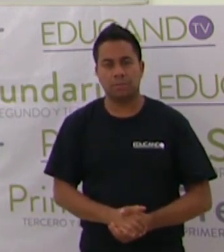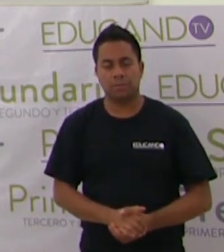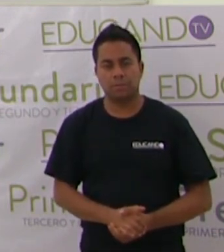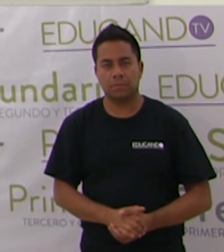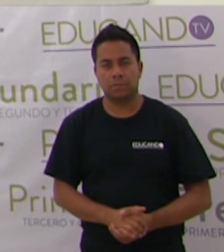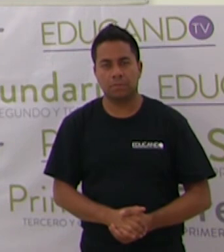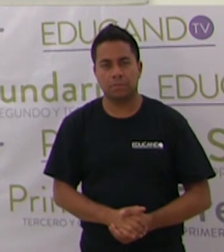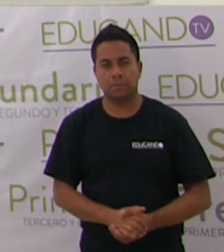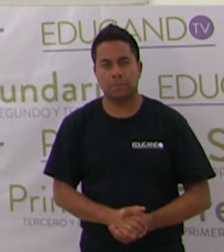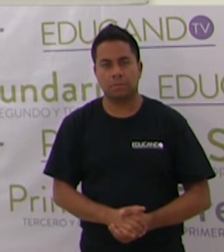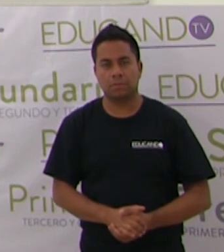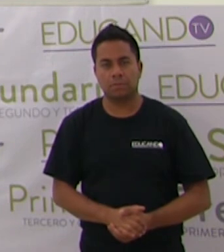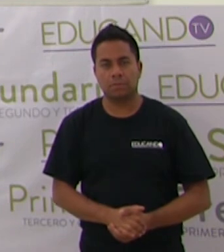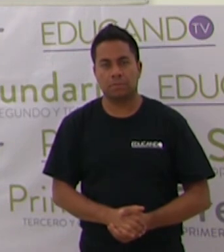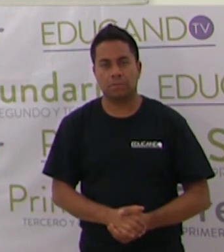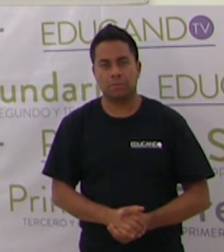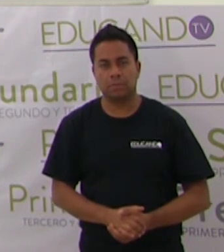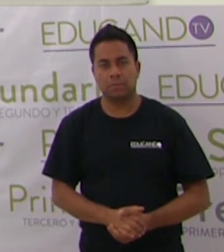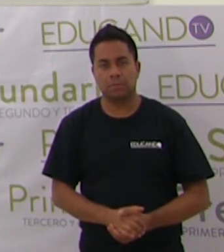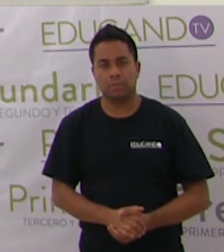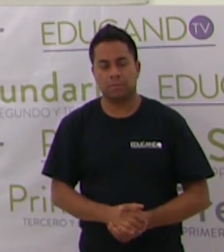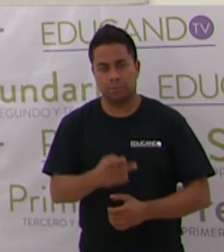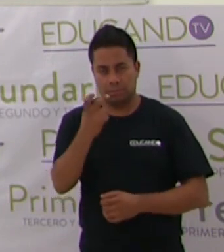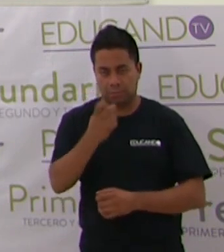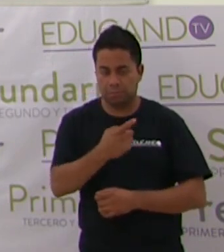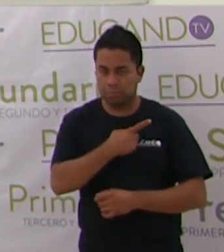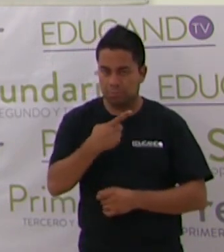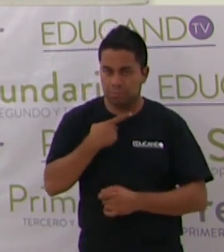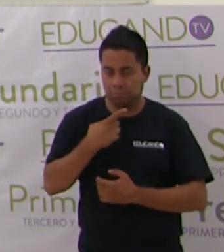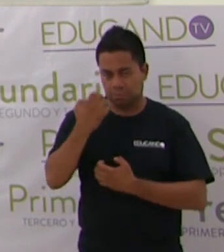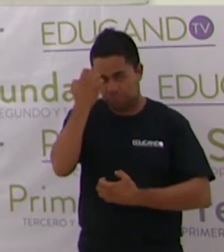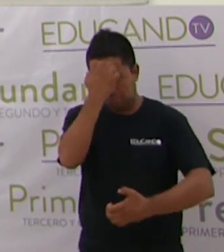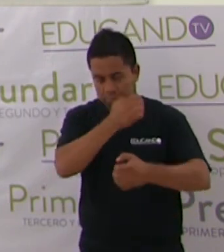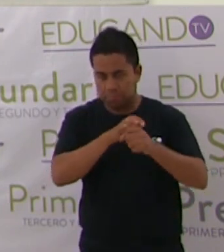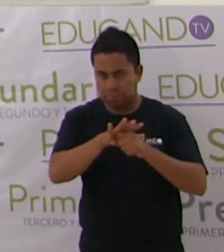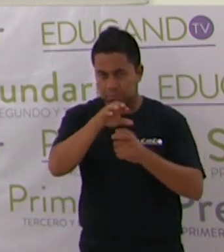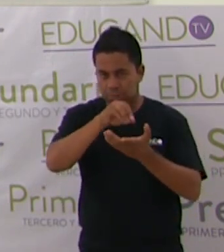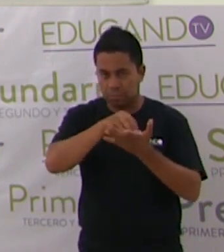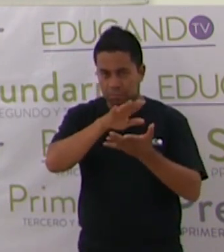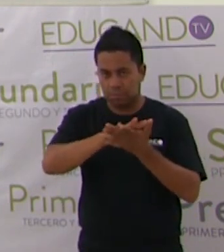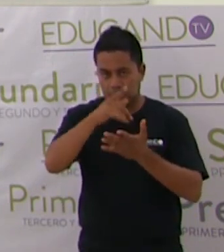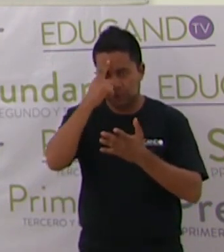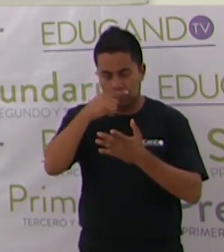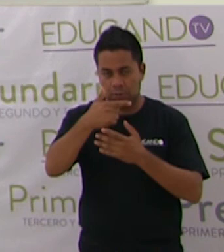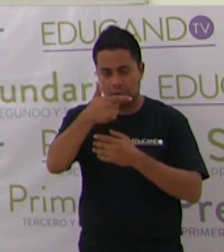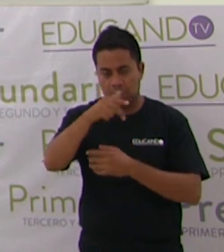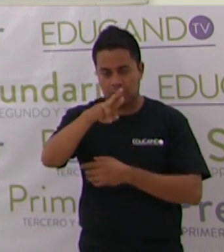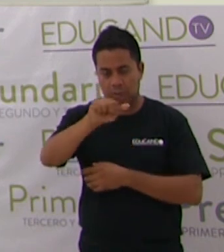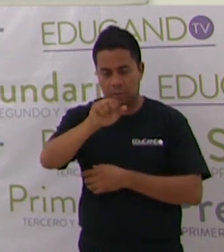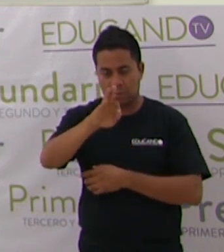Por eso hay que analizar los datos de las gráficas.